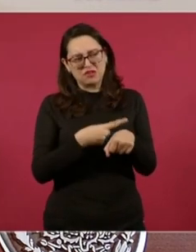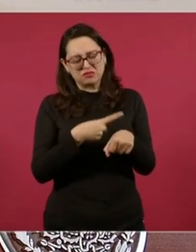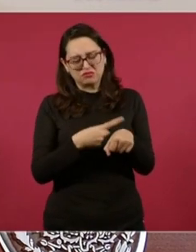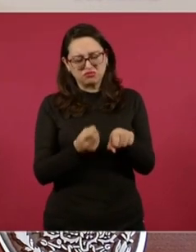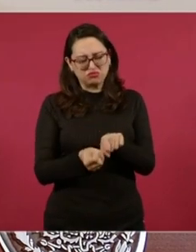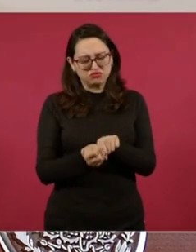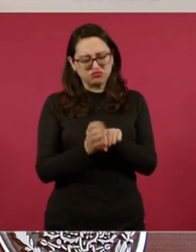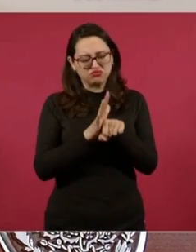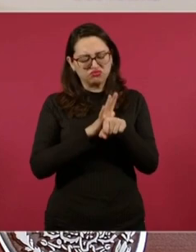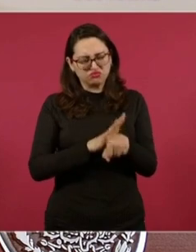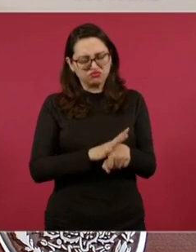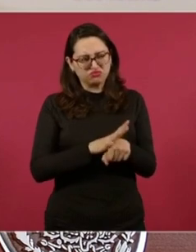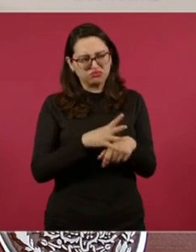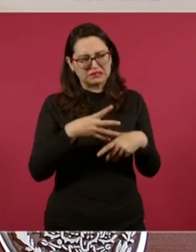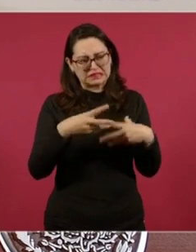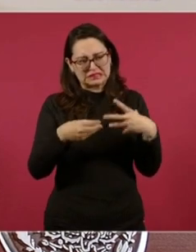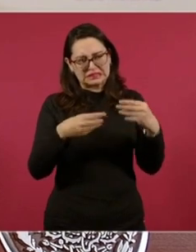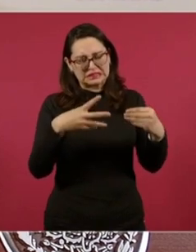cuando todavía